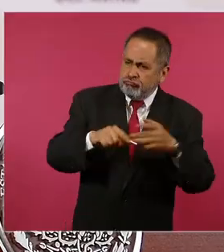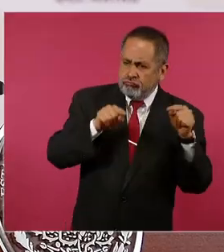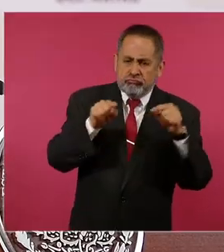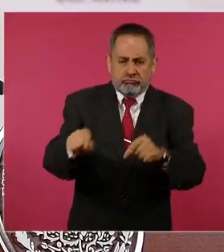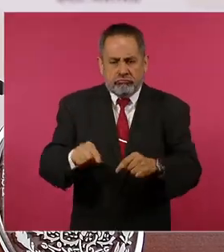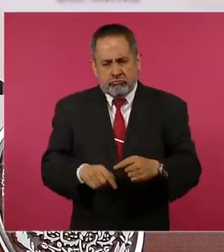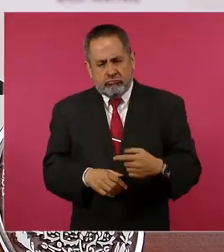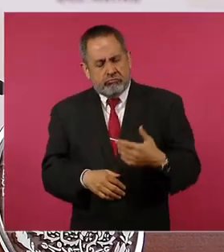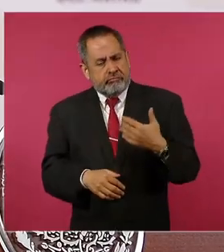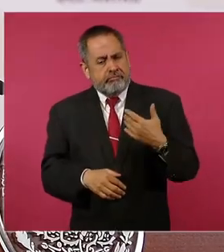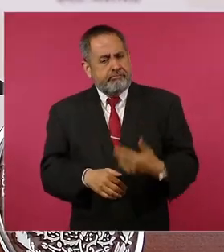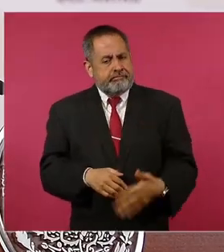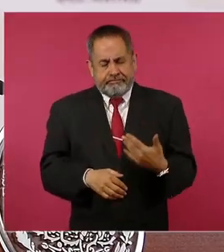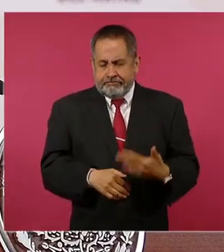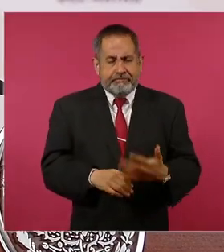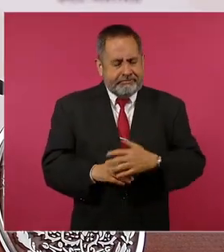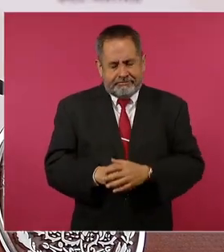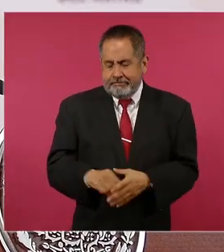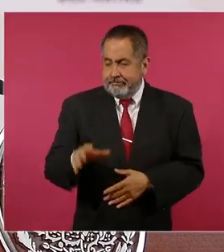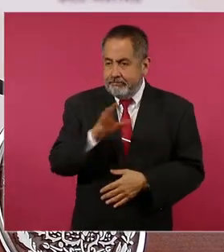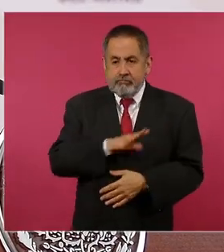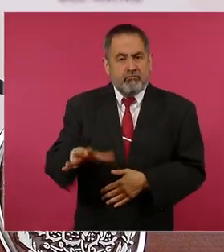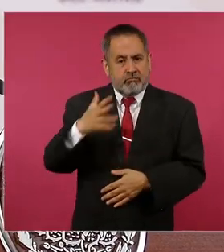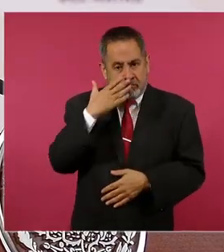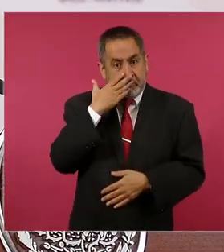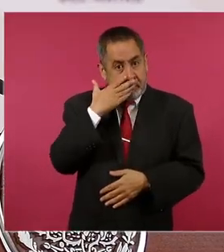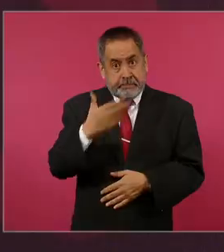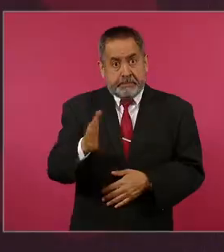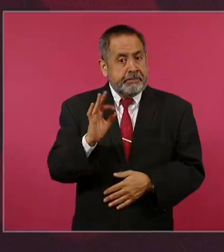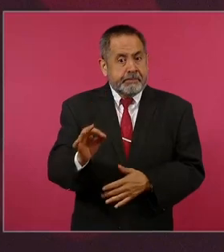Algo extraordinario. Yo creo que se va a poder